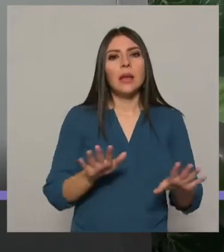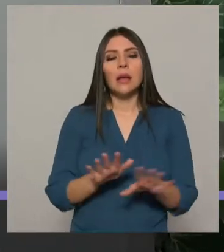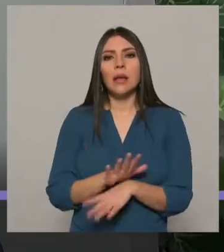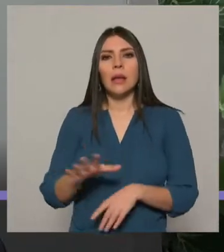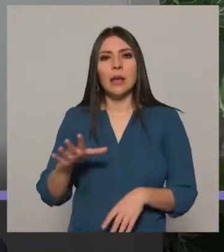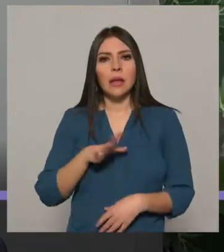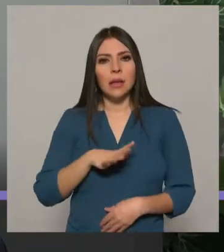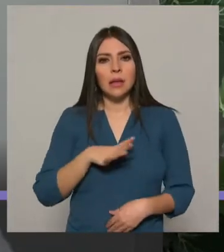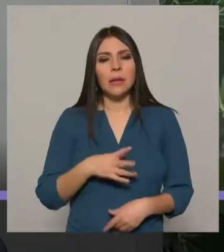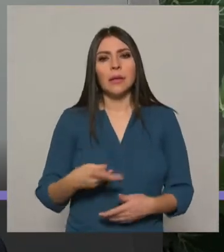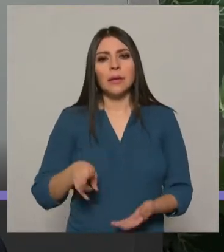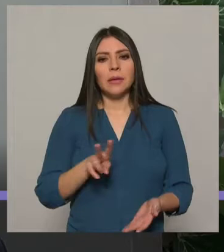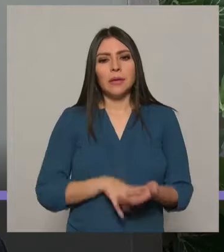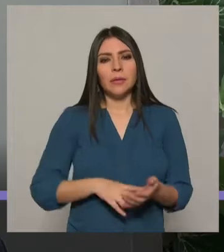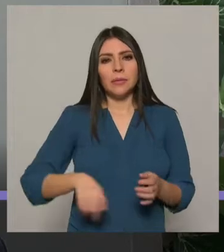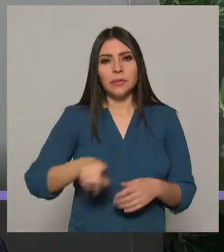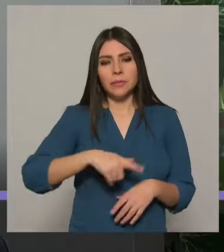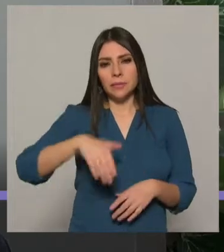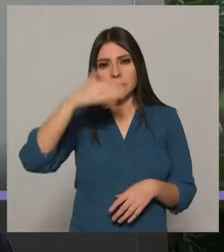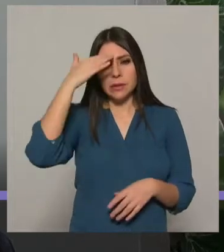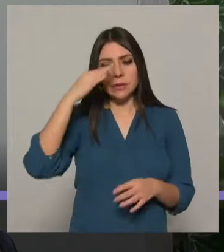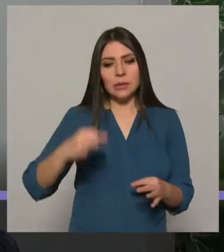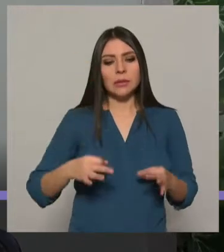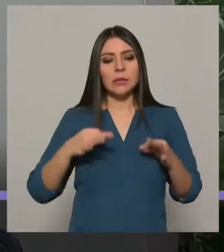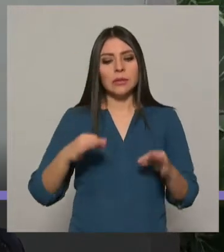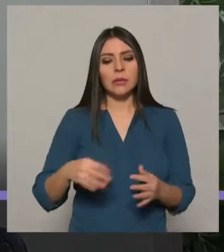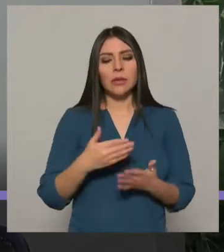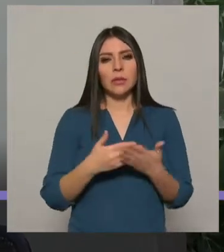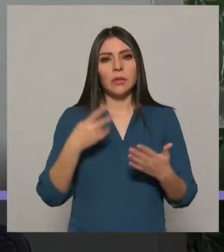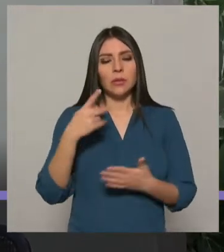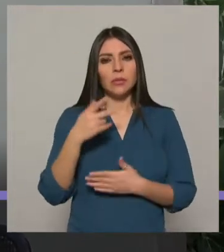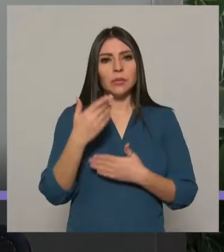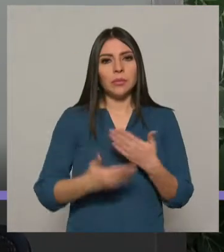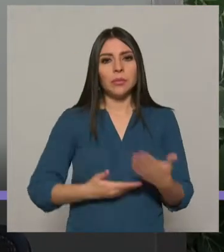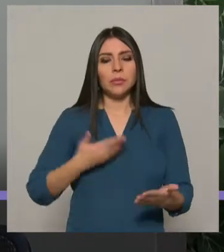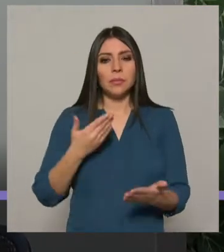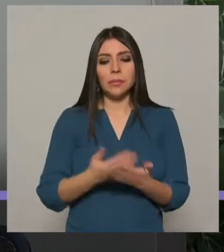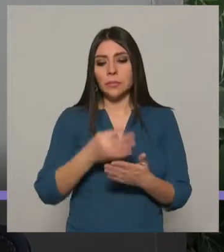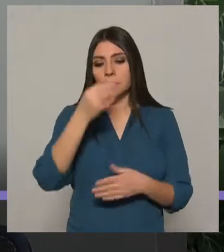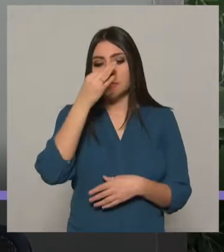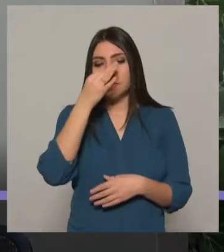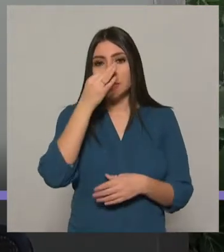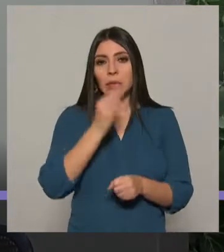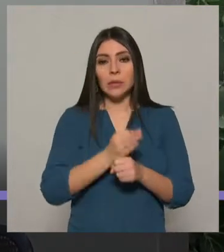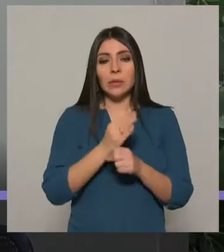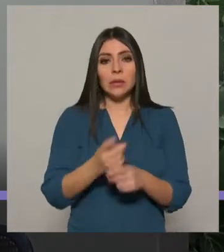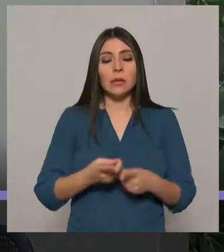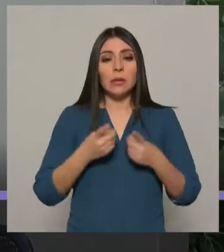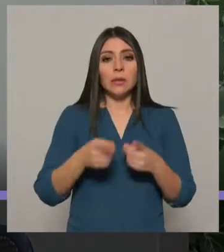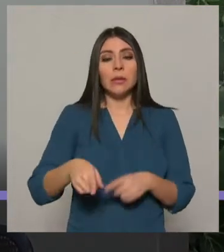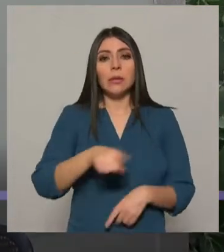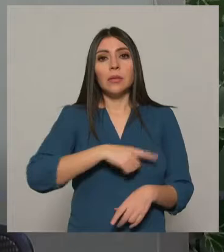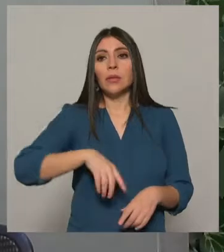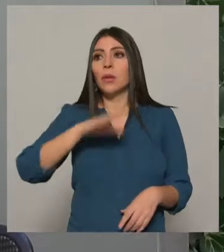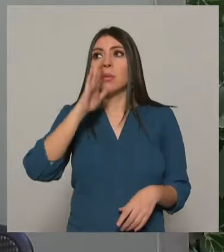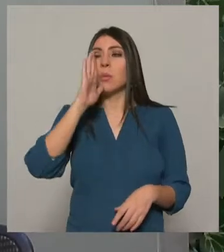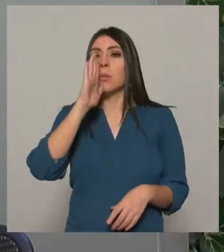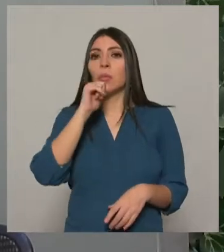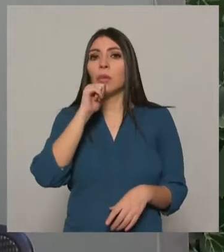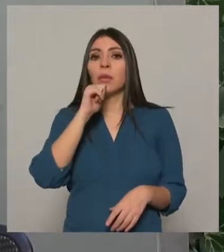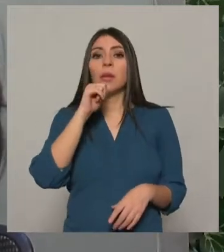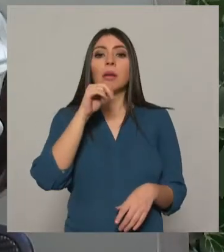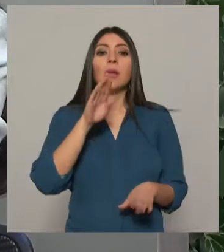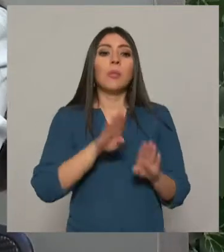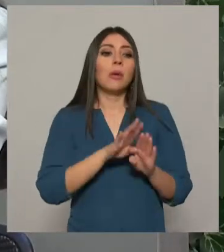saber perfectamente que en este proyecto que nos está llegando apenas no podemos estarnos basando en criterios